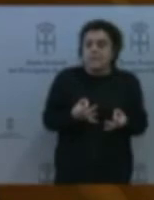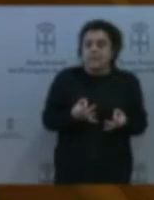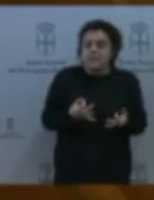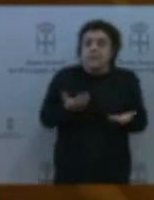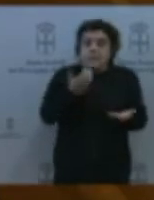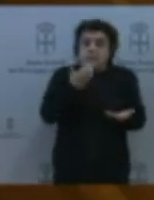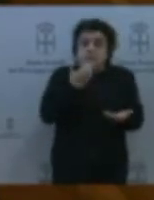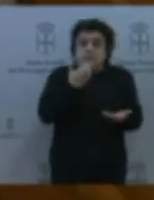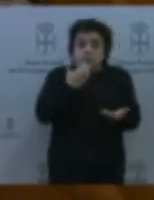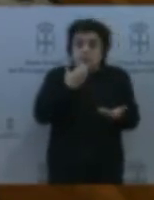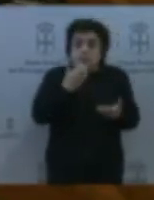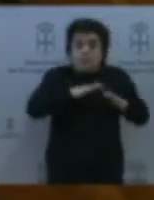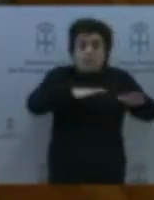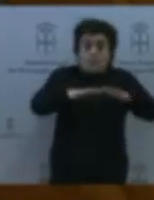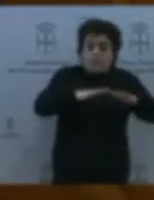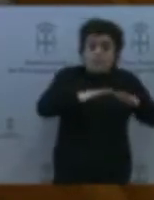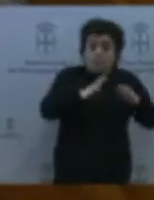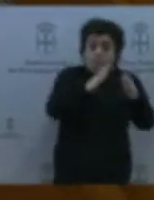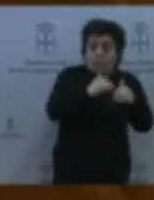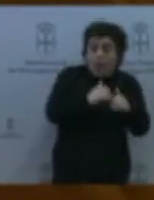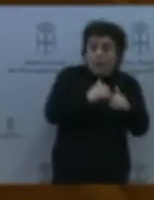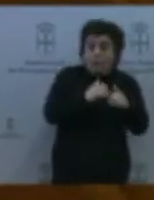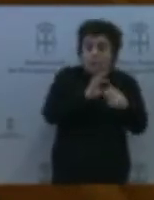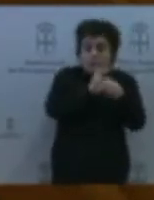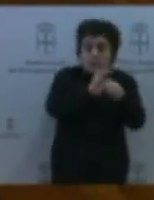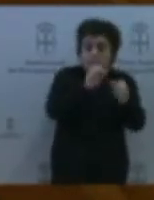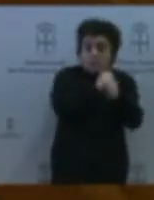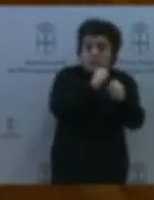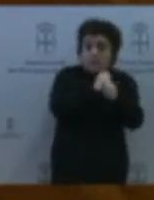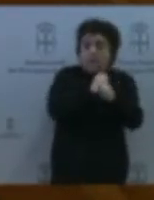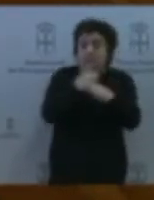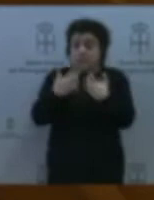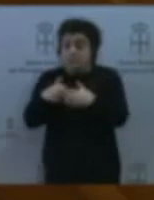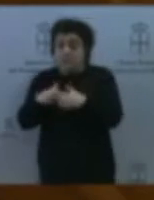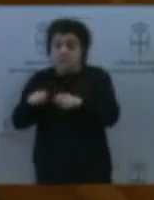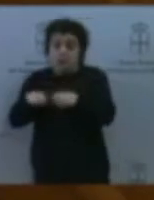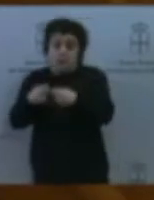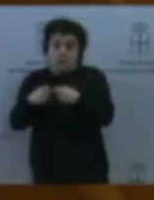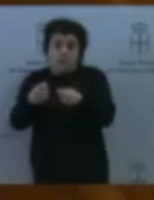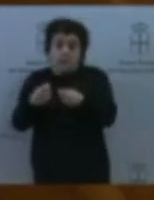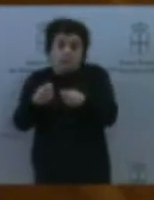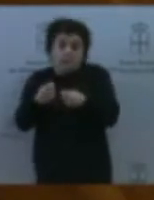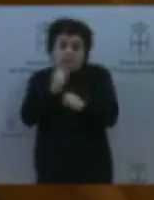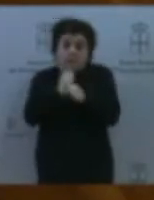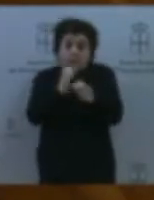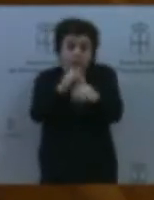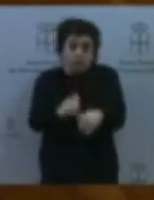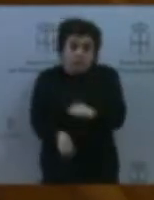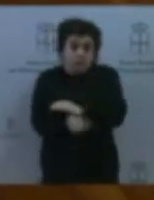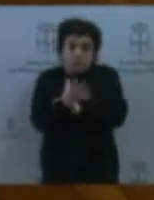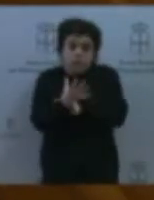vista laboral, que es liarse a martillazos con las máquinas, y ya verás tú cómo así no había ningún problema. Recordemos lo que estamos hablando, ludismo, ¿no?